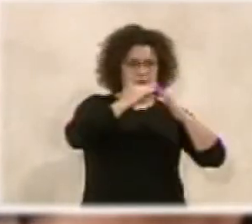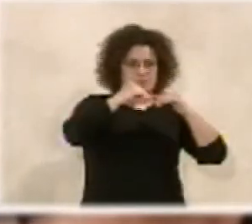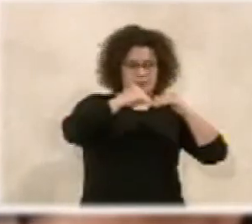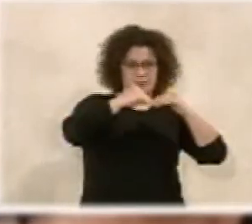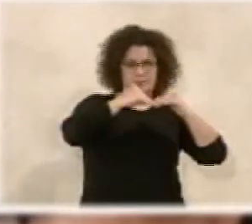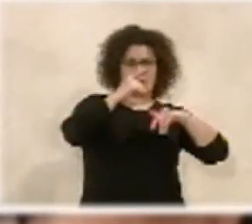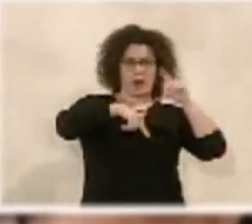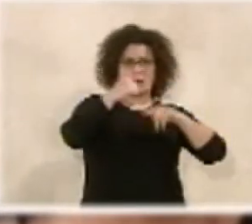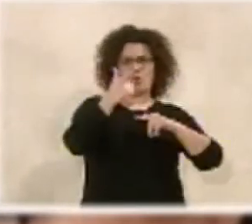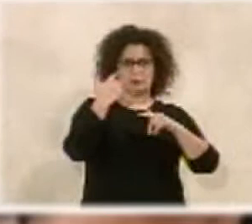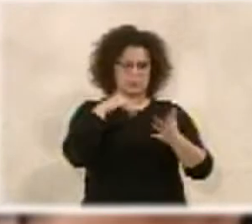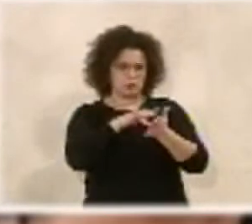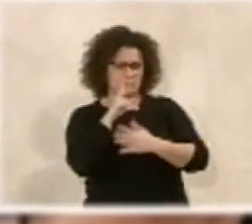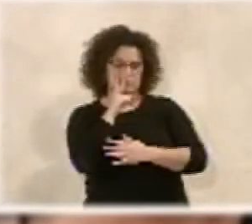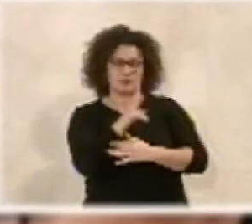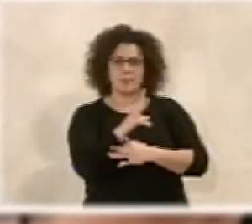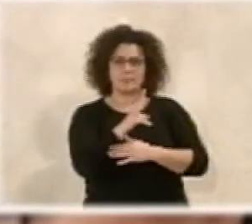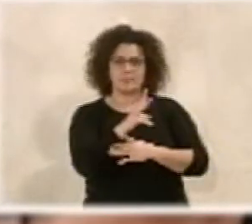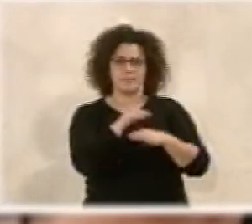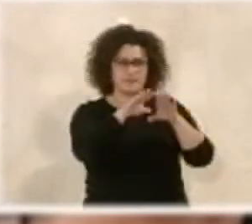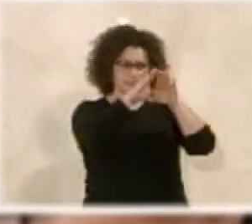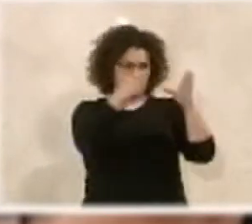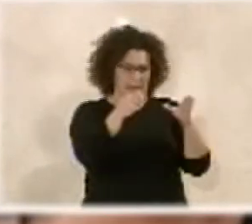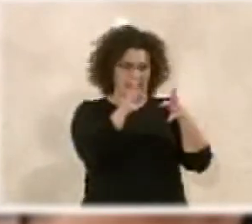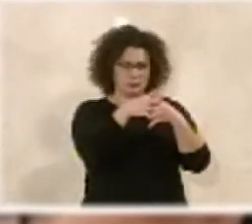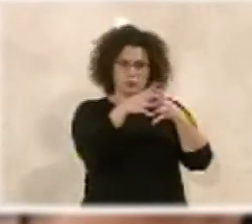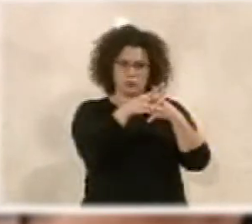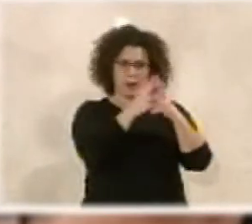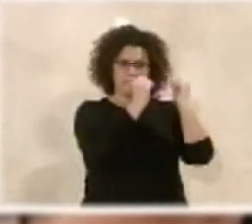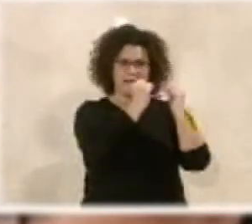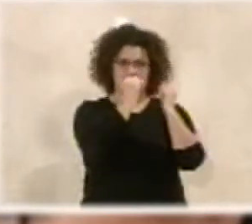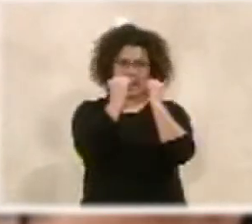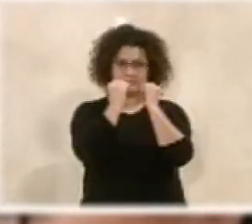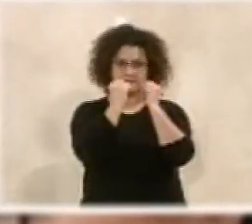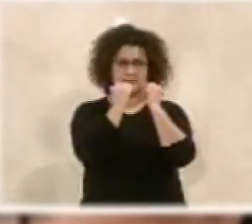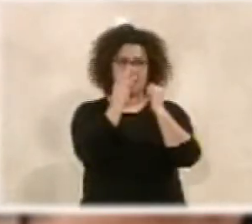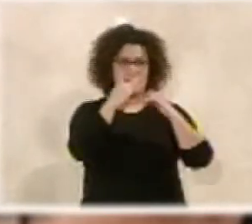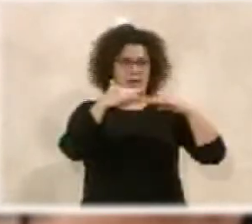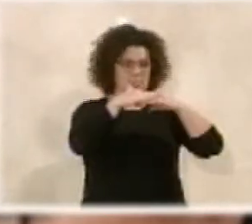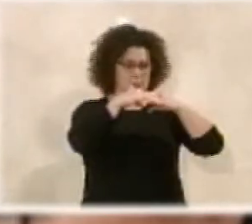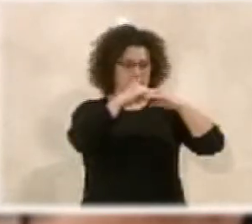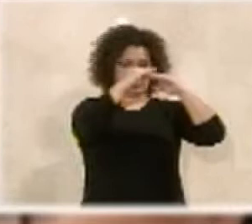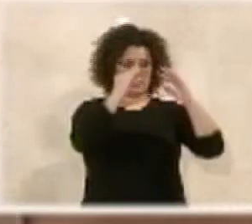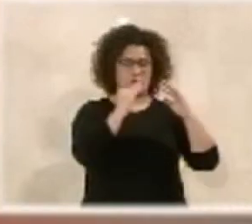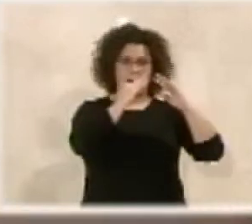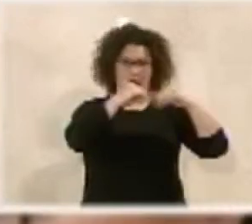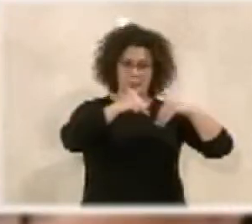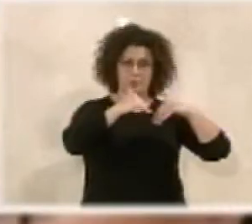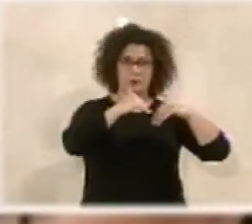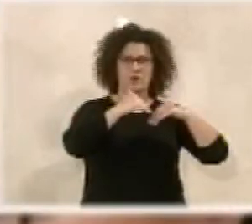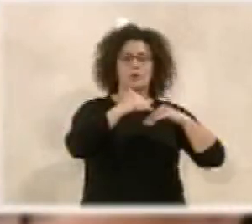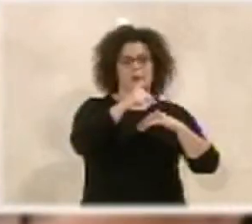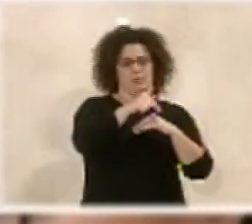han caído, pudimos comprobar que tanto la estructura de vigas como lo que es el ladrillo de bóveda ha caído